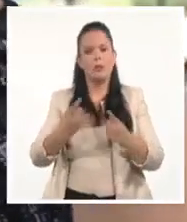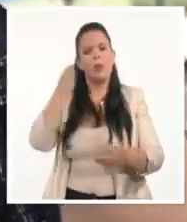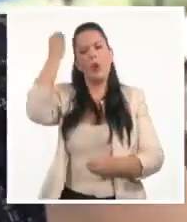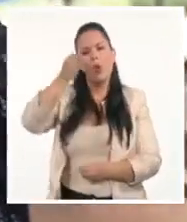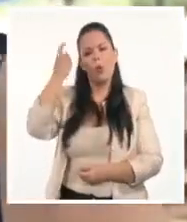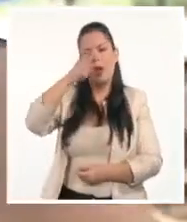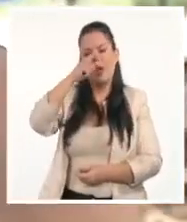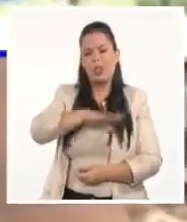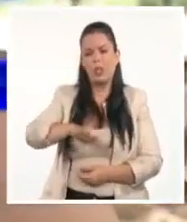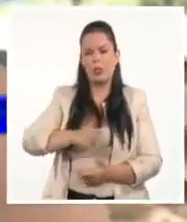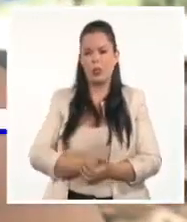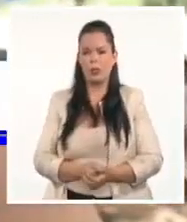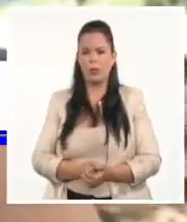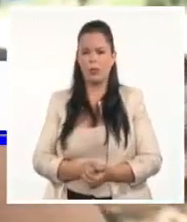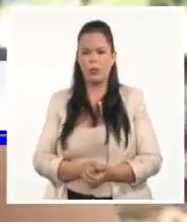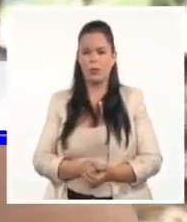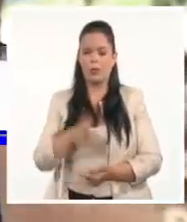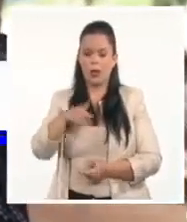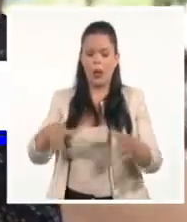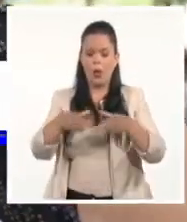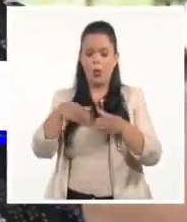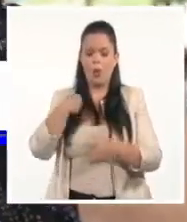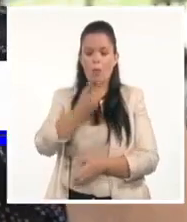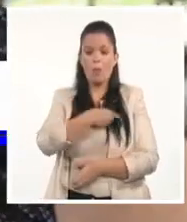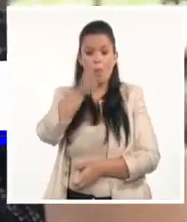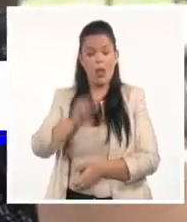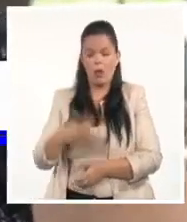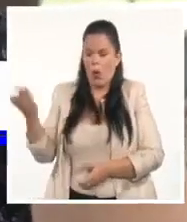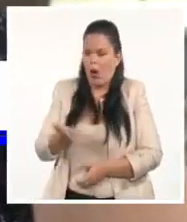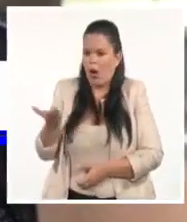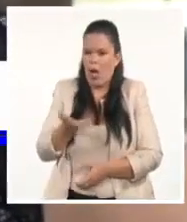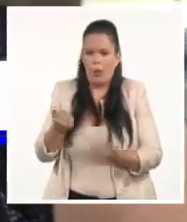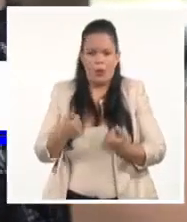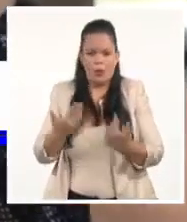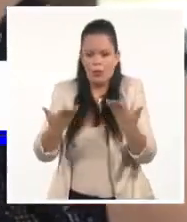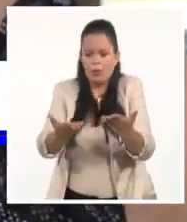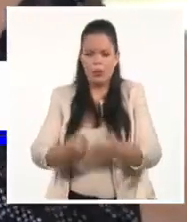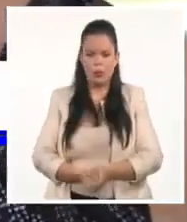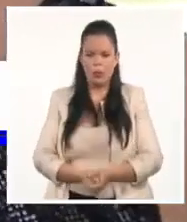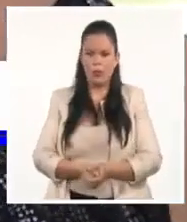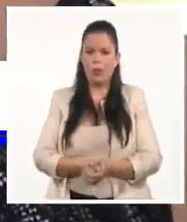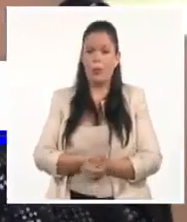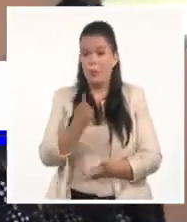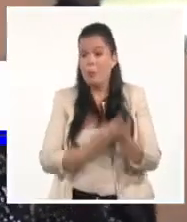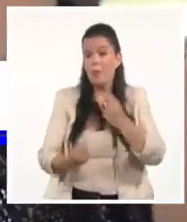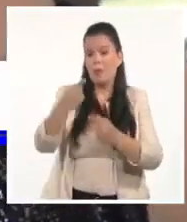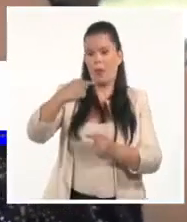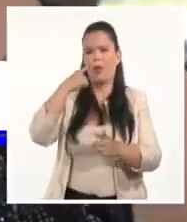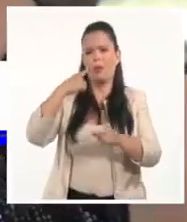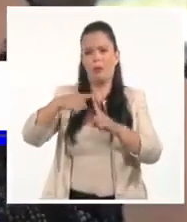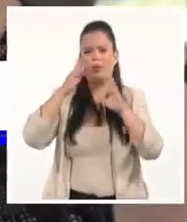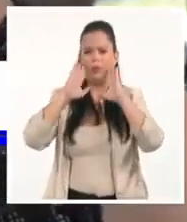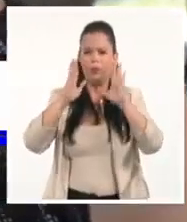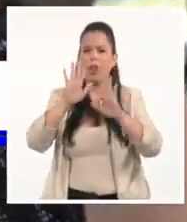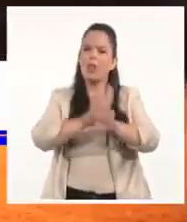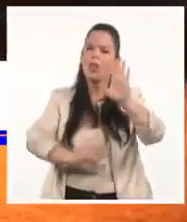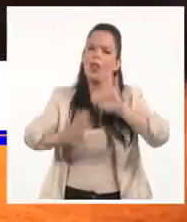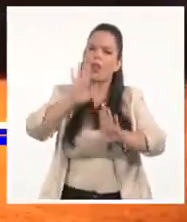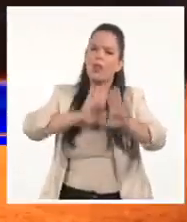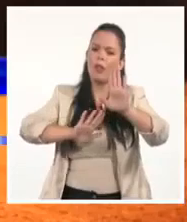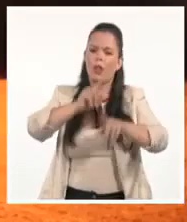fue muy rápido, pero sobre todas las cosas teníamos que defender los pacientes que tenemos aquí que están enfermos de